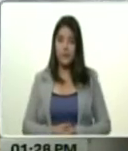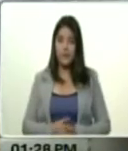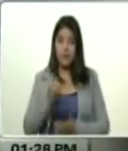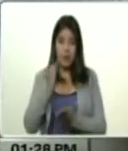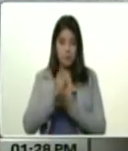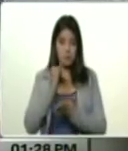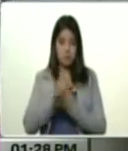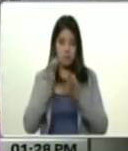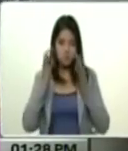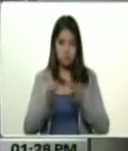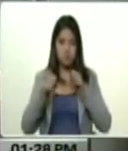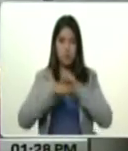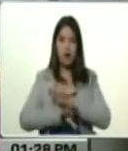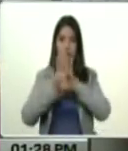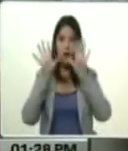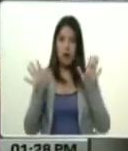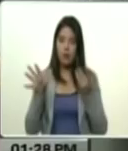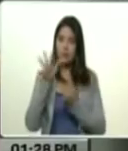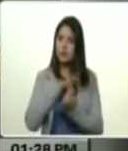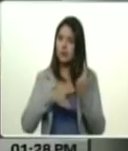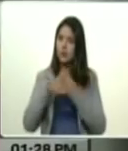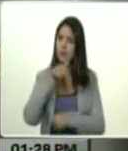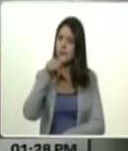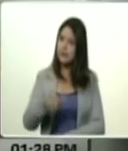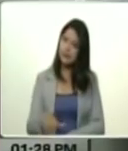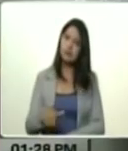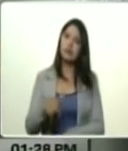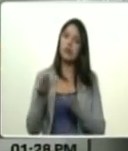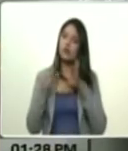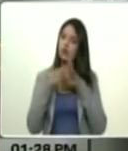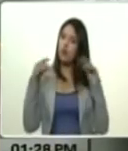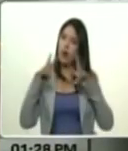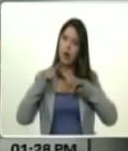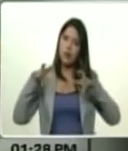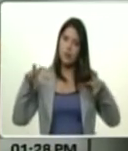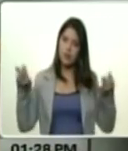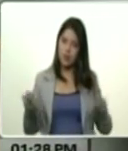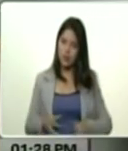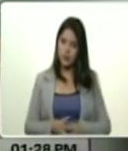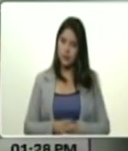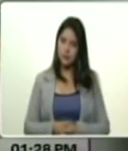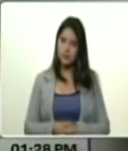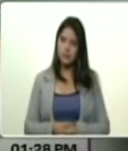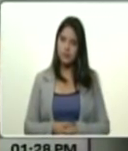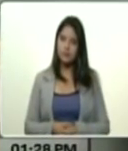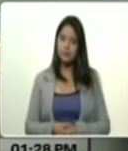comprobar algunos eventos que están aquí y parte de las investigaciones que tenemos.